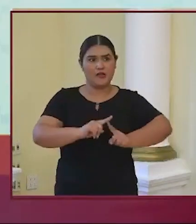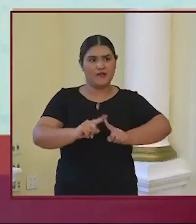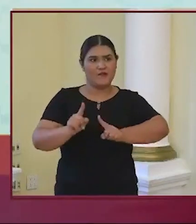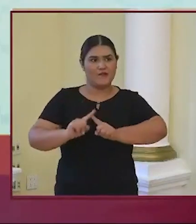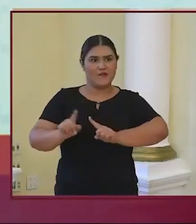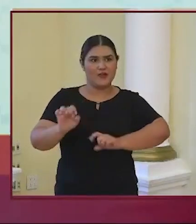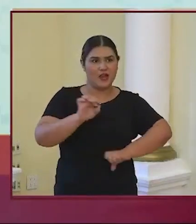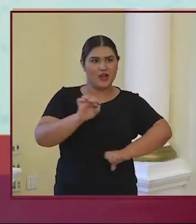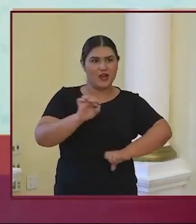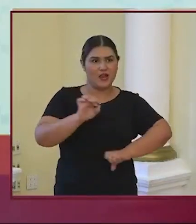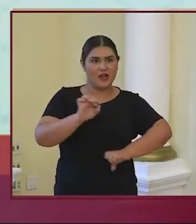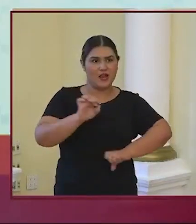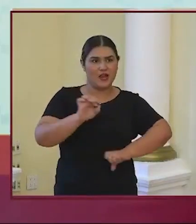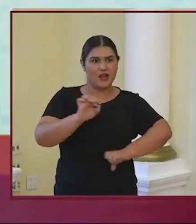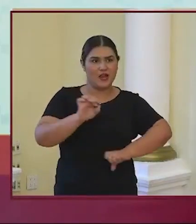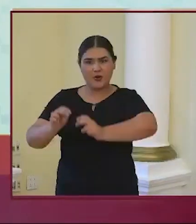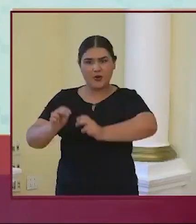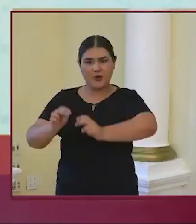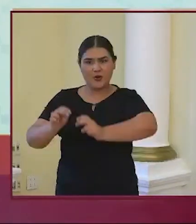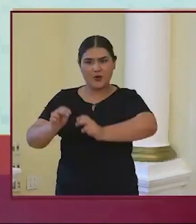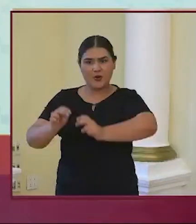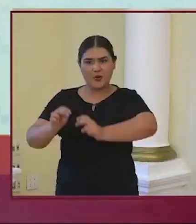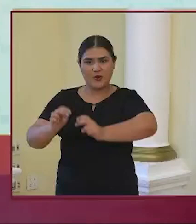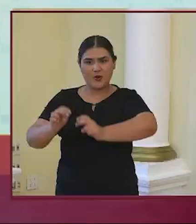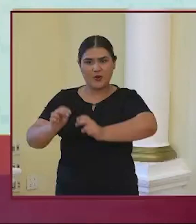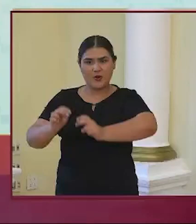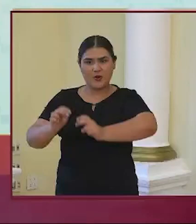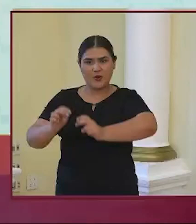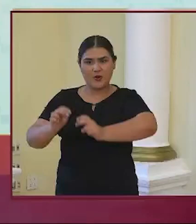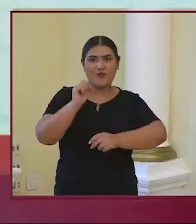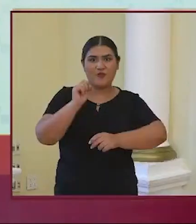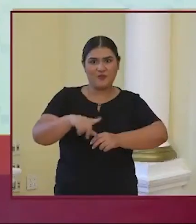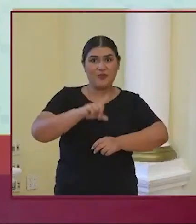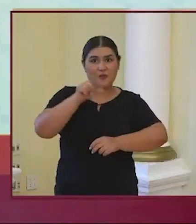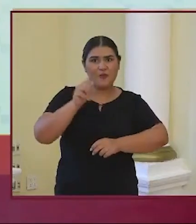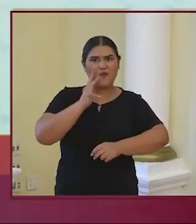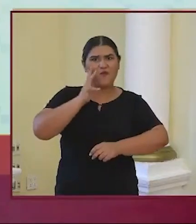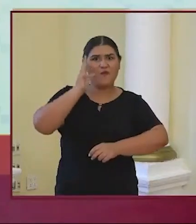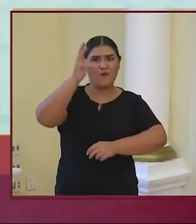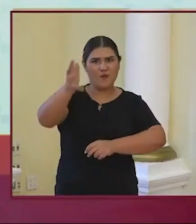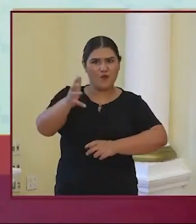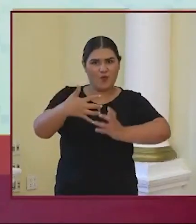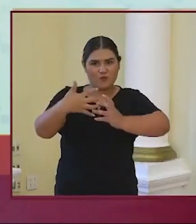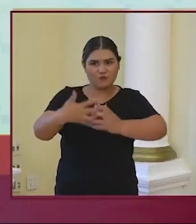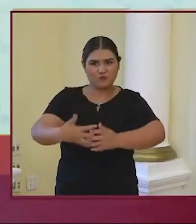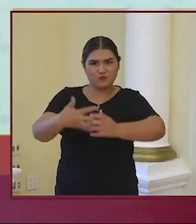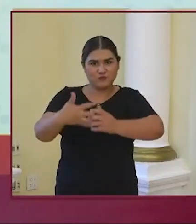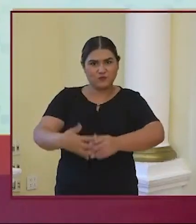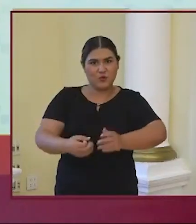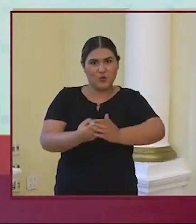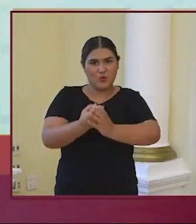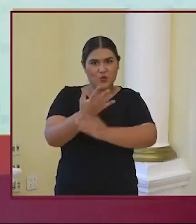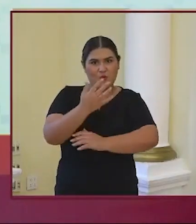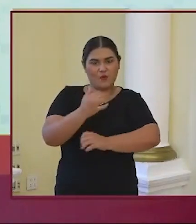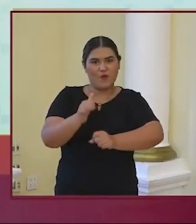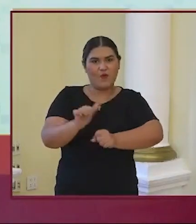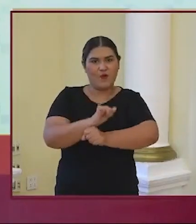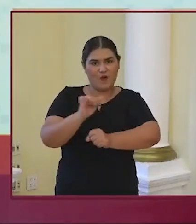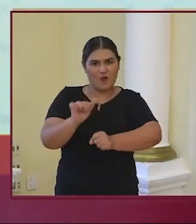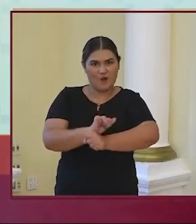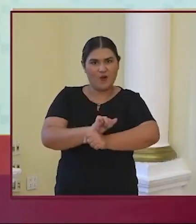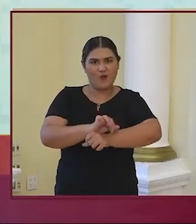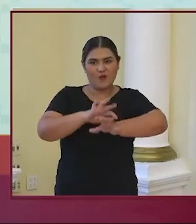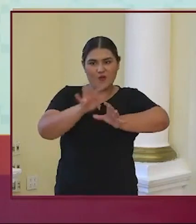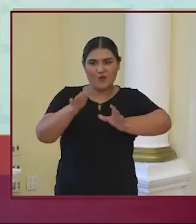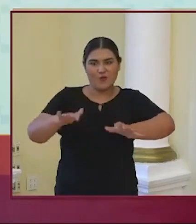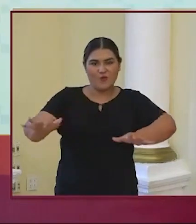llegar a la fabricación de vehículos eléctricos. Eso es finalmente el objetivo del plan,